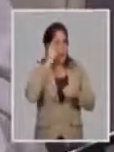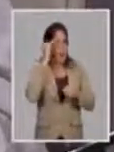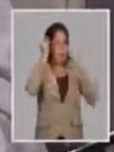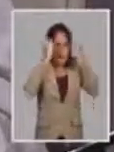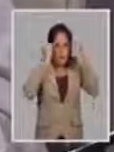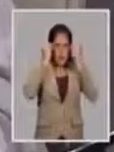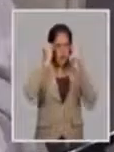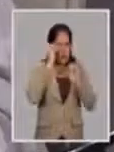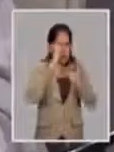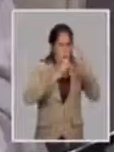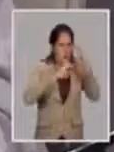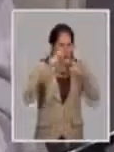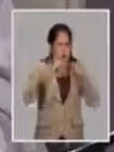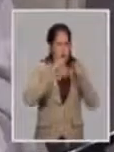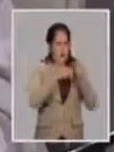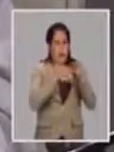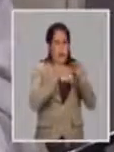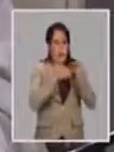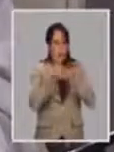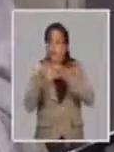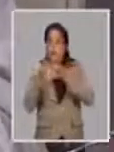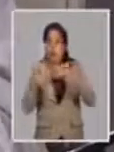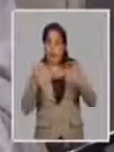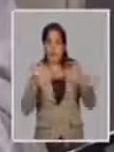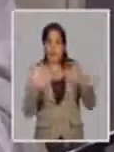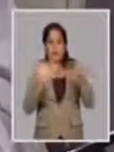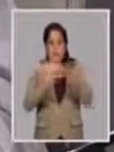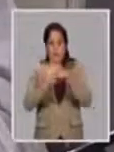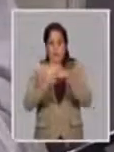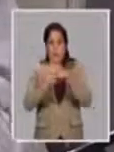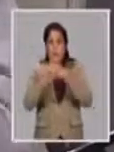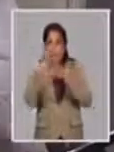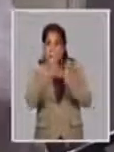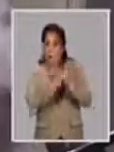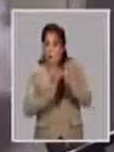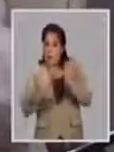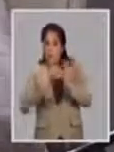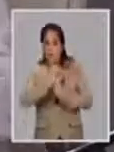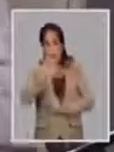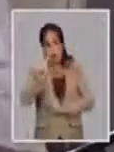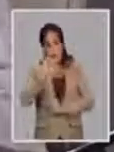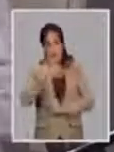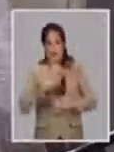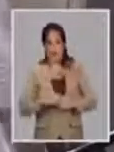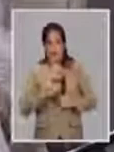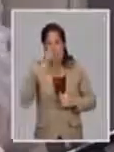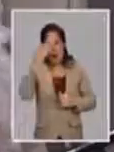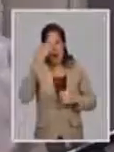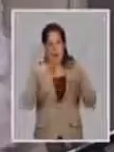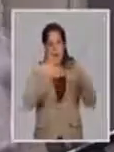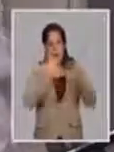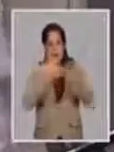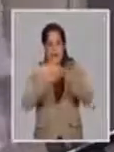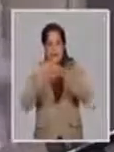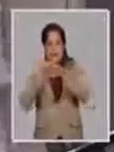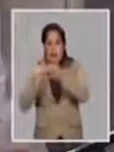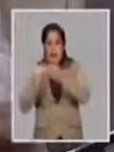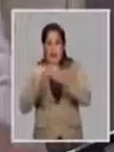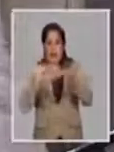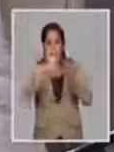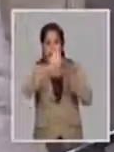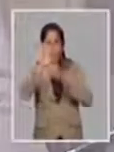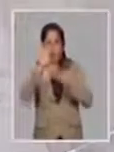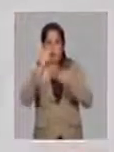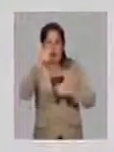mejor capacidad científico-tecnológica en función de las vacunas, no hubiéramos podido recorrer en 9 meses lo que hemos hecho. La próxima, por